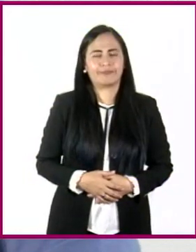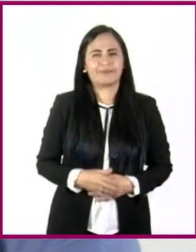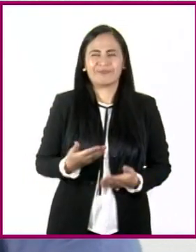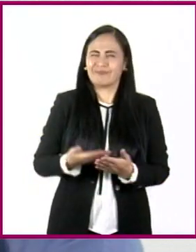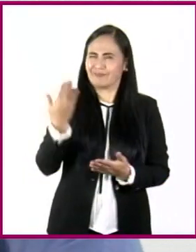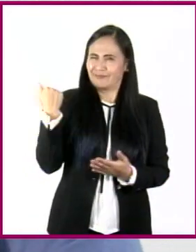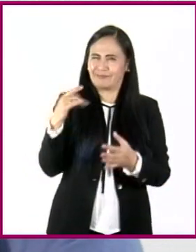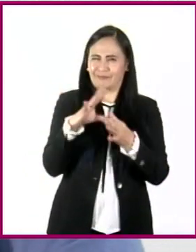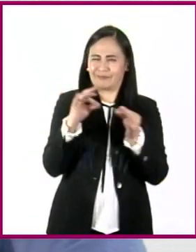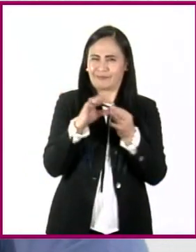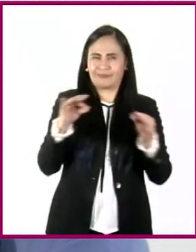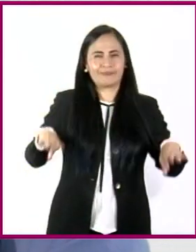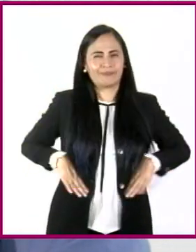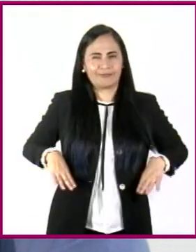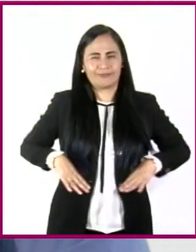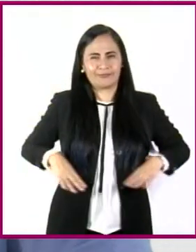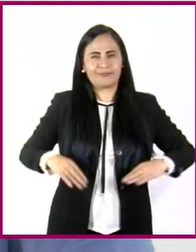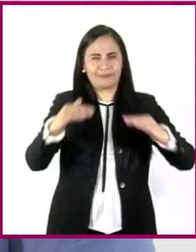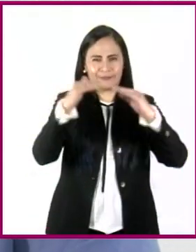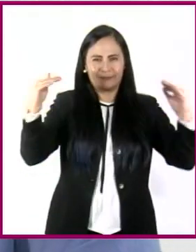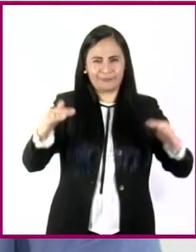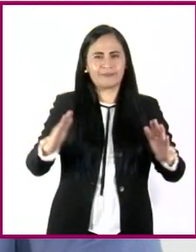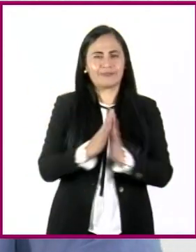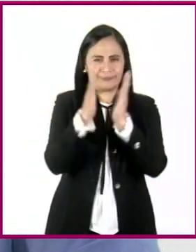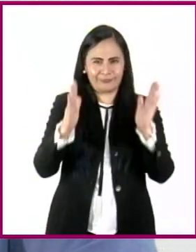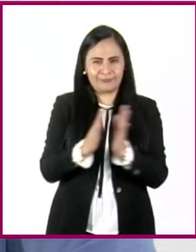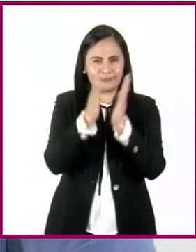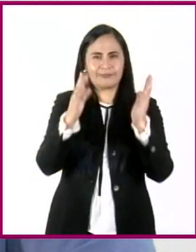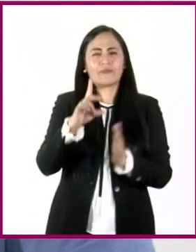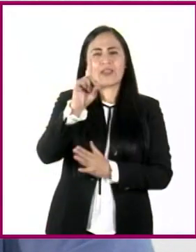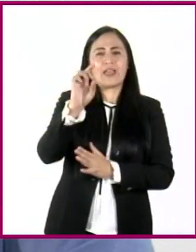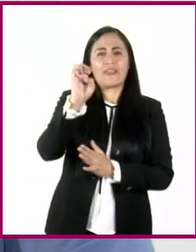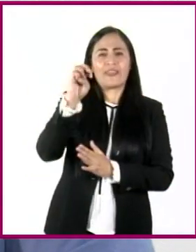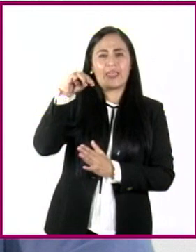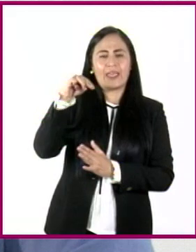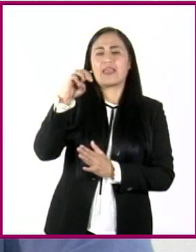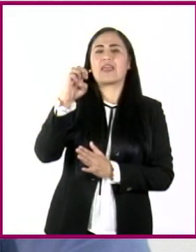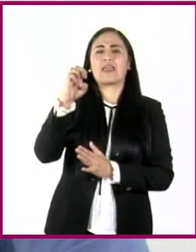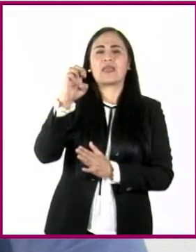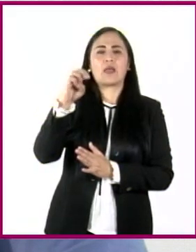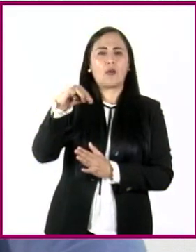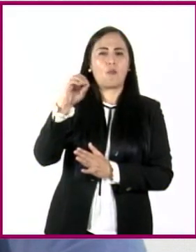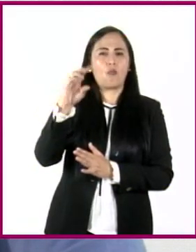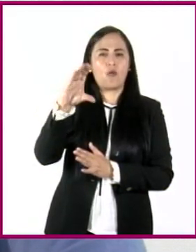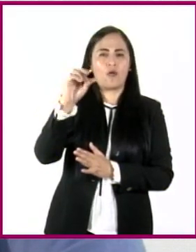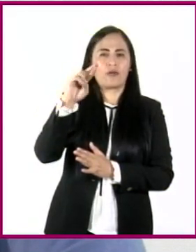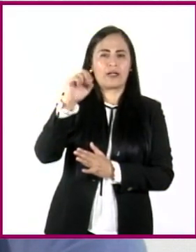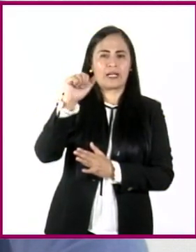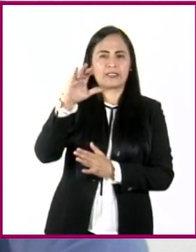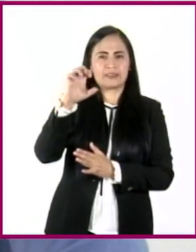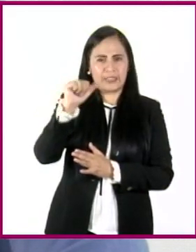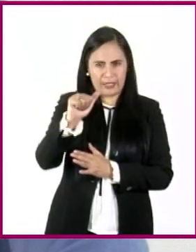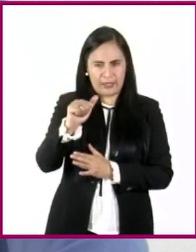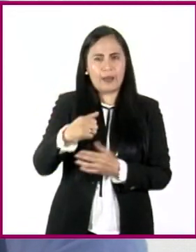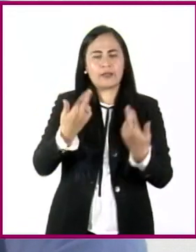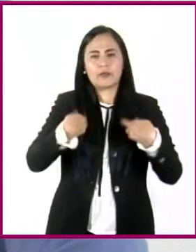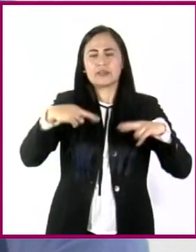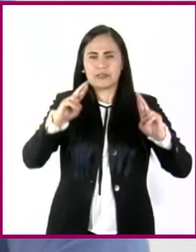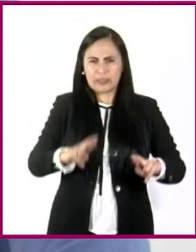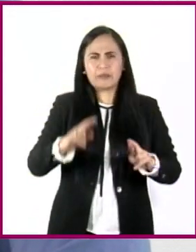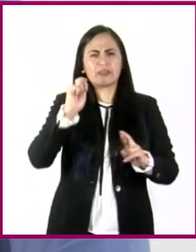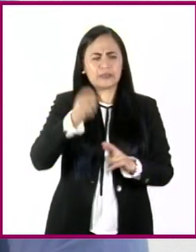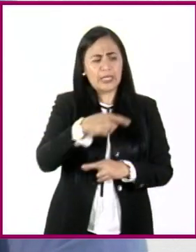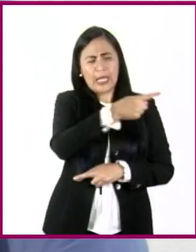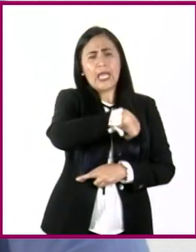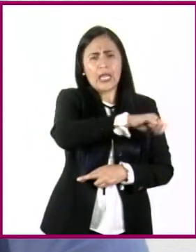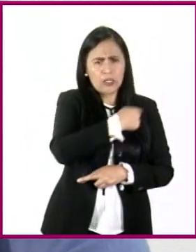Recapitulemos un poco las características de la democracia. Encontramos que la democracia representativa es la responsabilidad civil y social de ejercer el